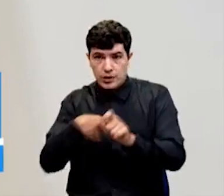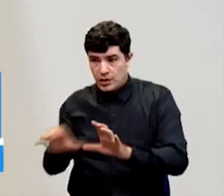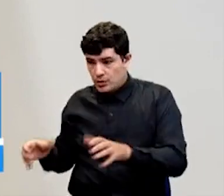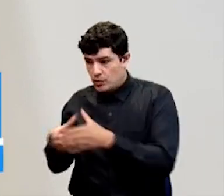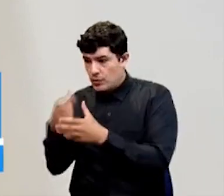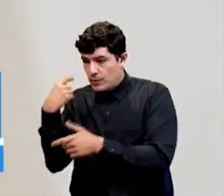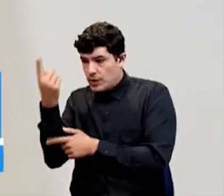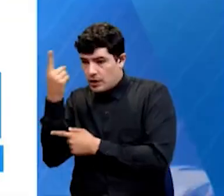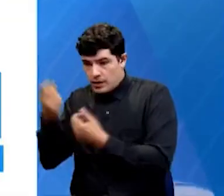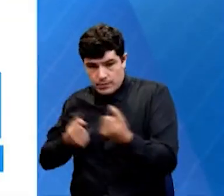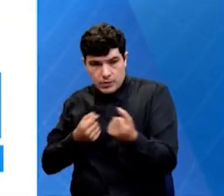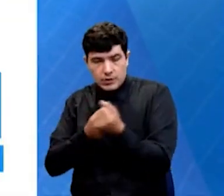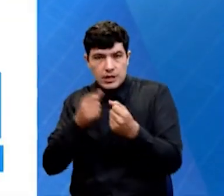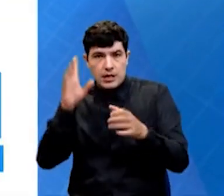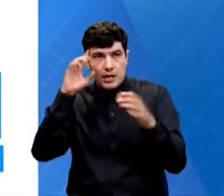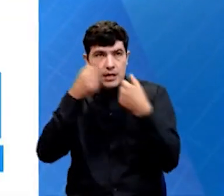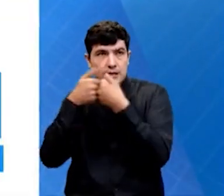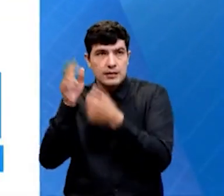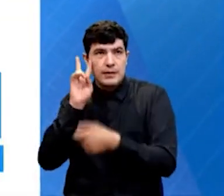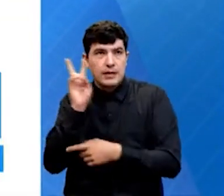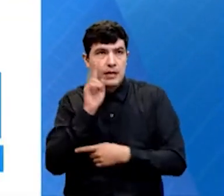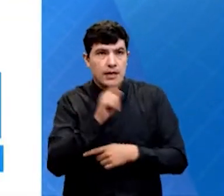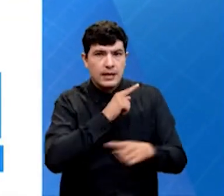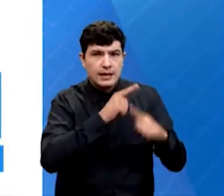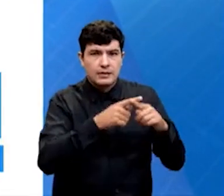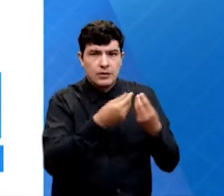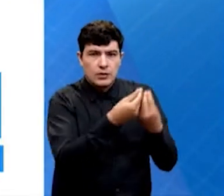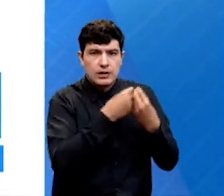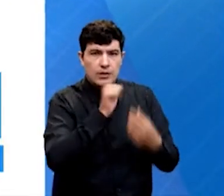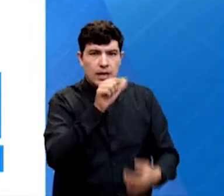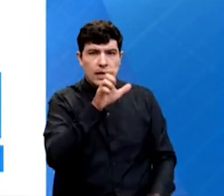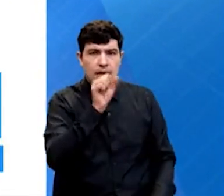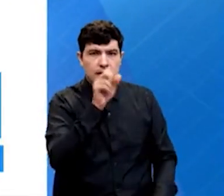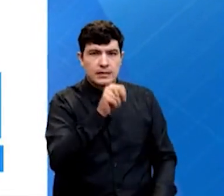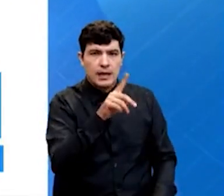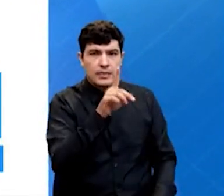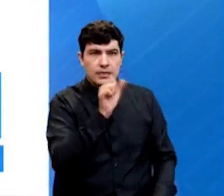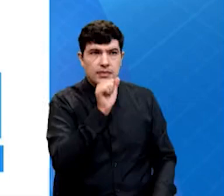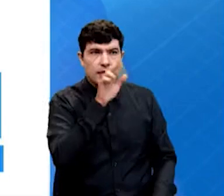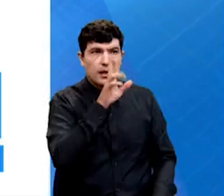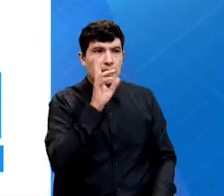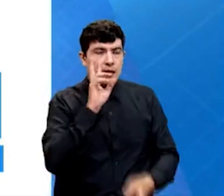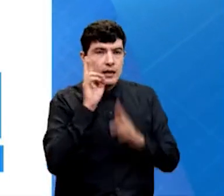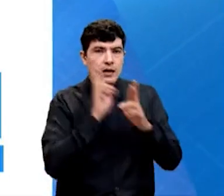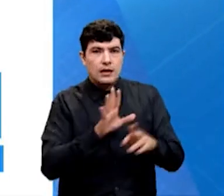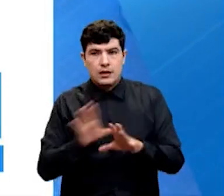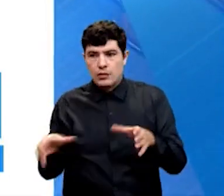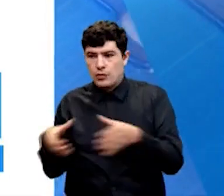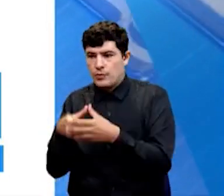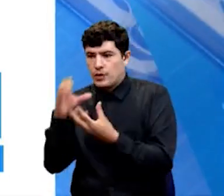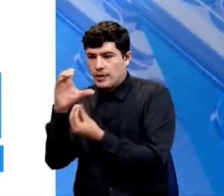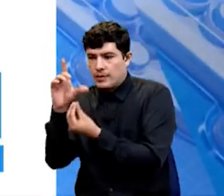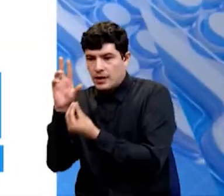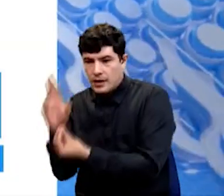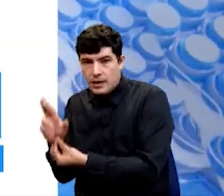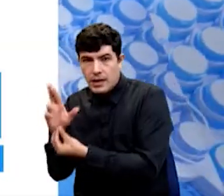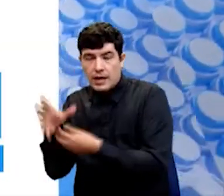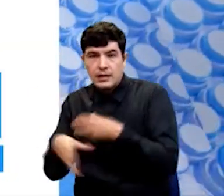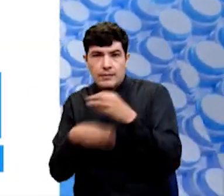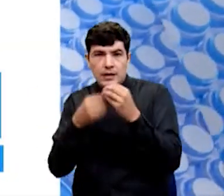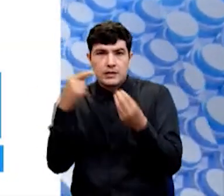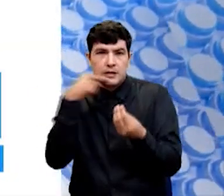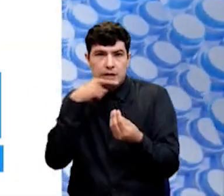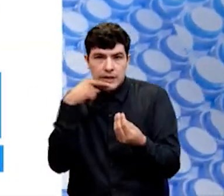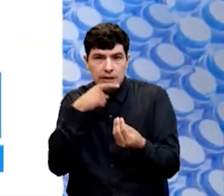partido Alianza Verde. El exconcejal Dallinger Monroy fue avalado por el partido Cambio Radical y coavalado por los partidos